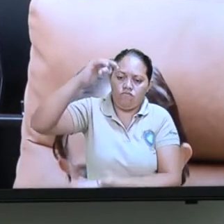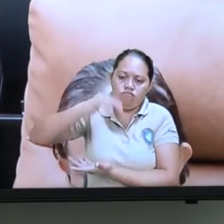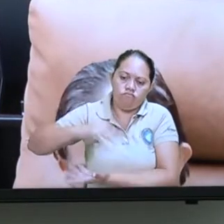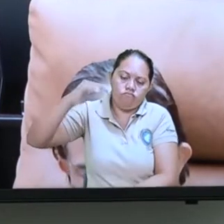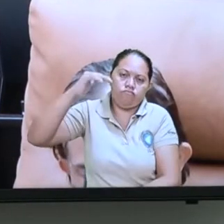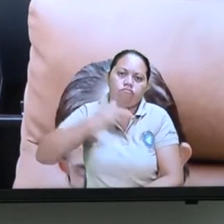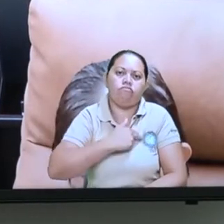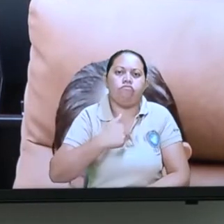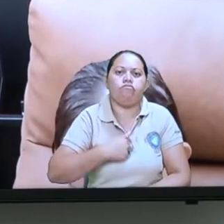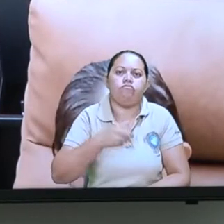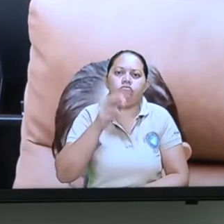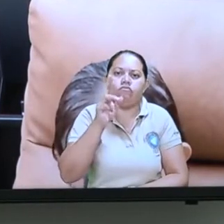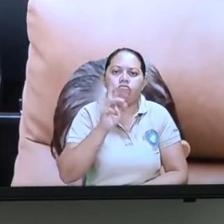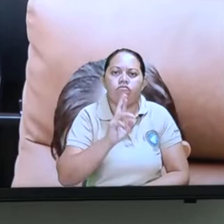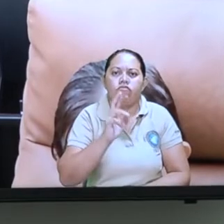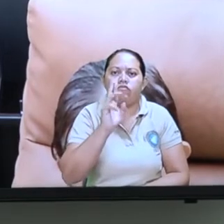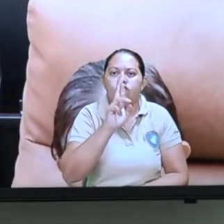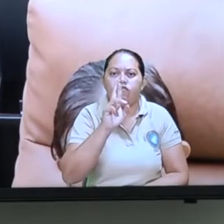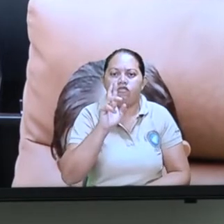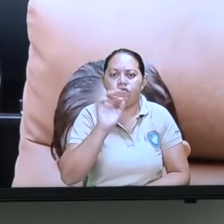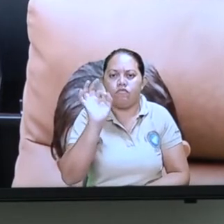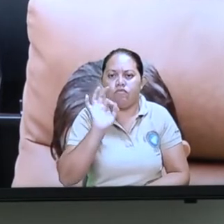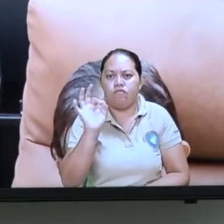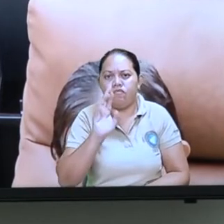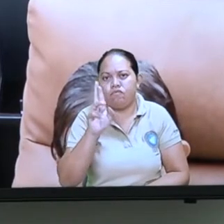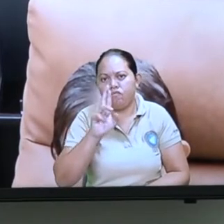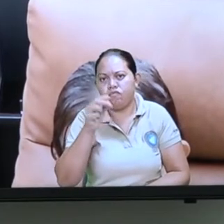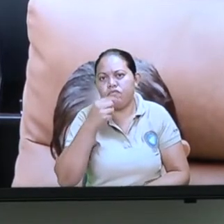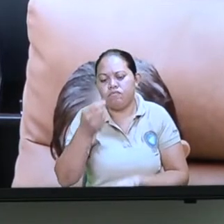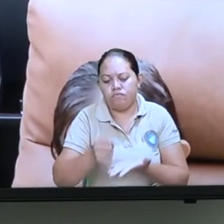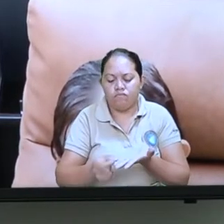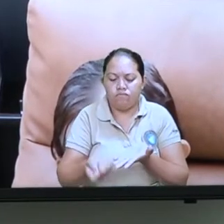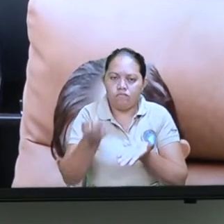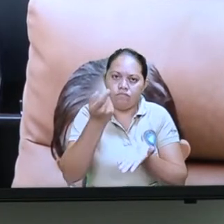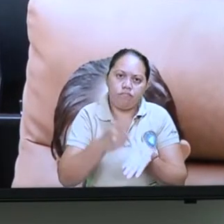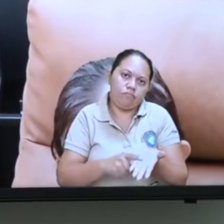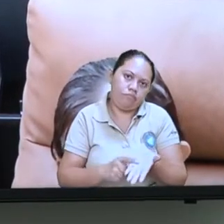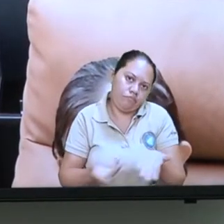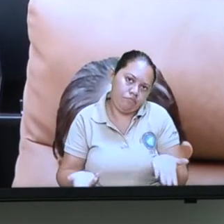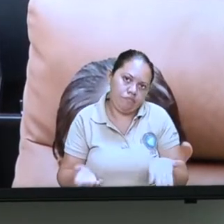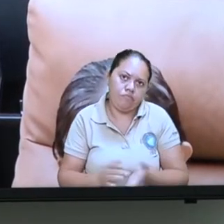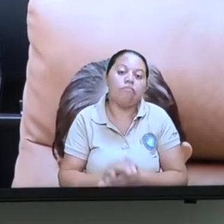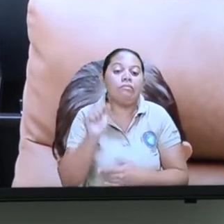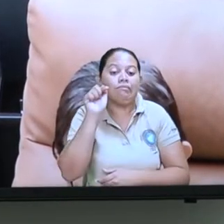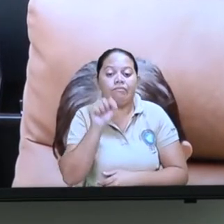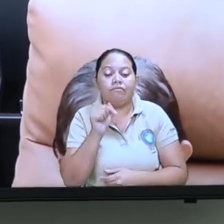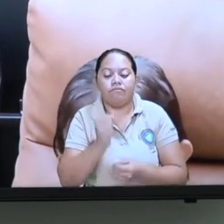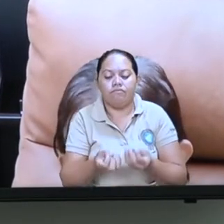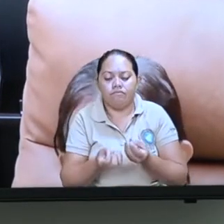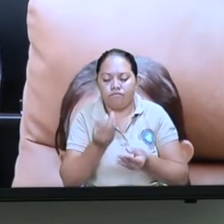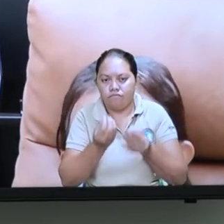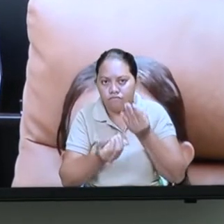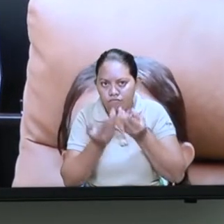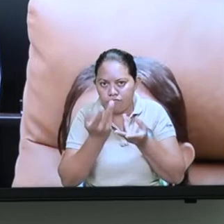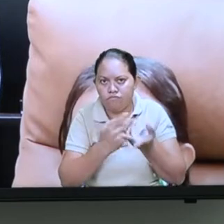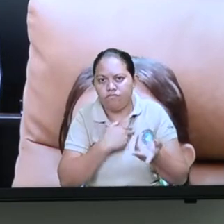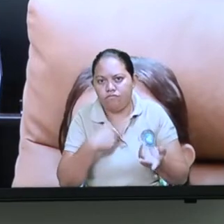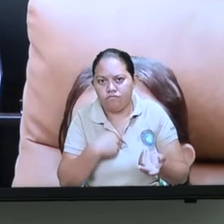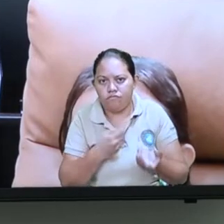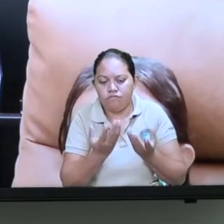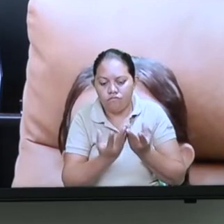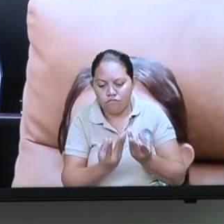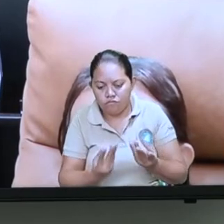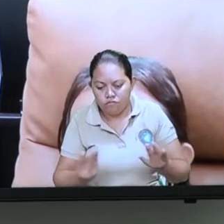frijoles, que eso nos permite tener buenos inventarios, porque en la siembra de primera empezamos a preparar